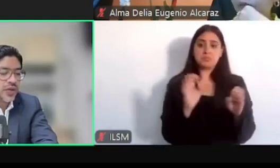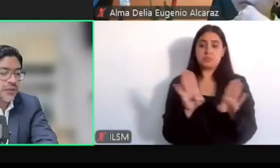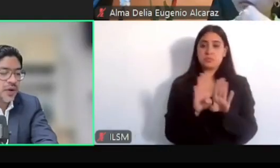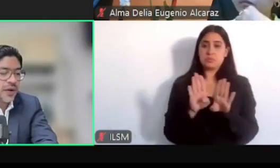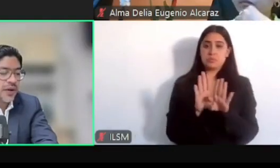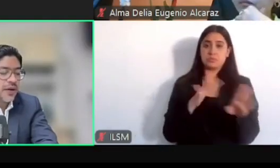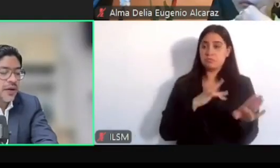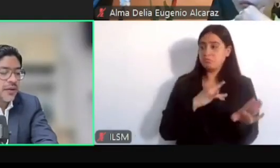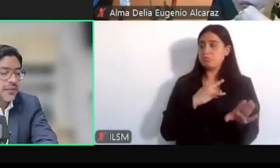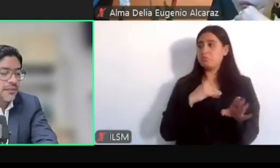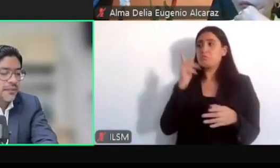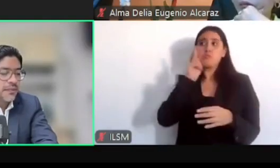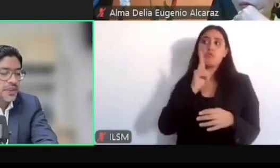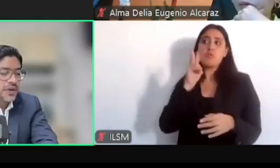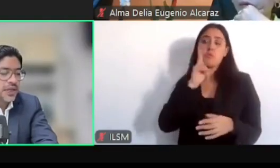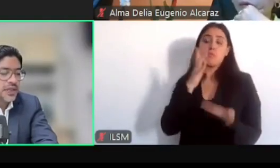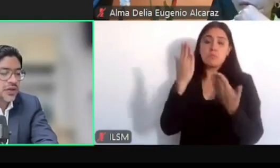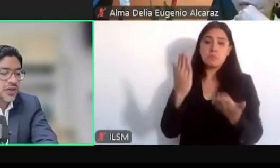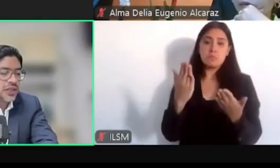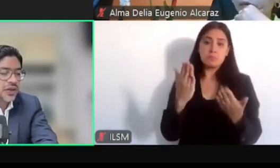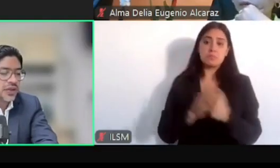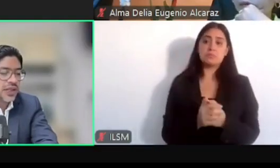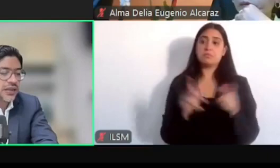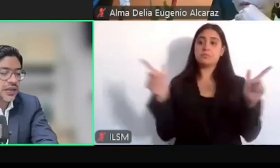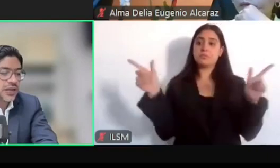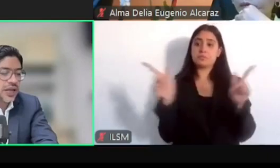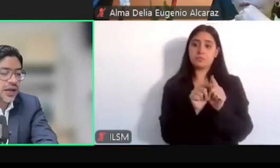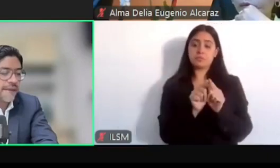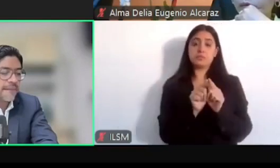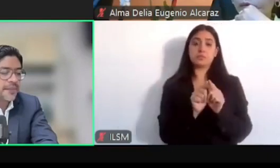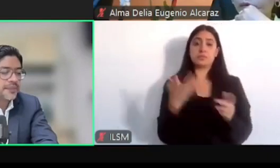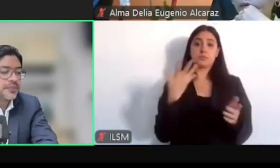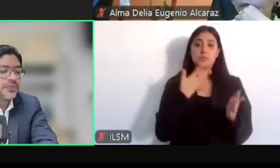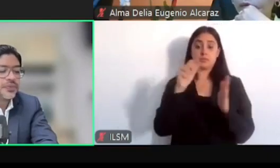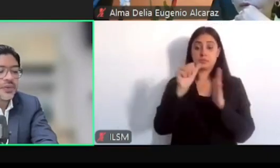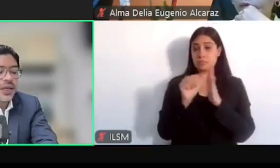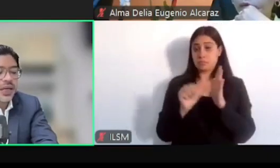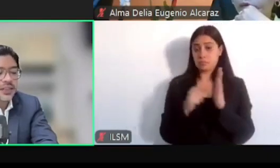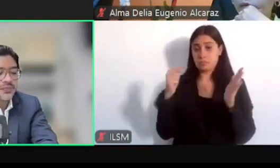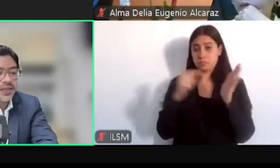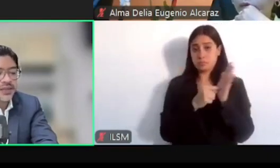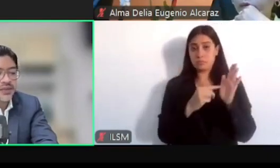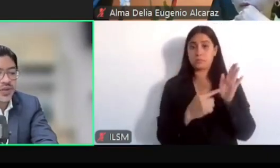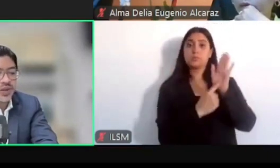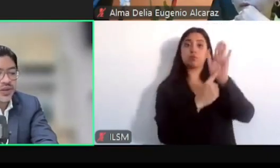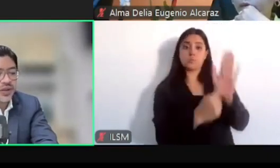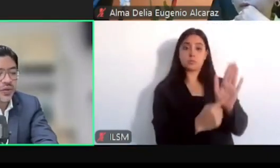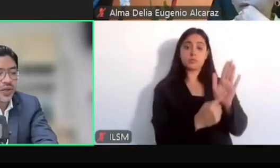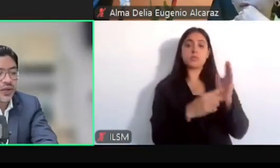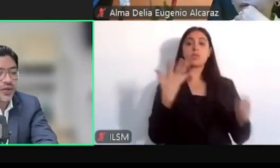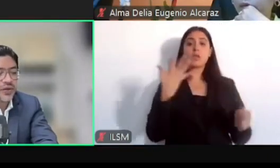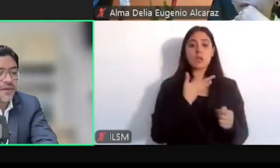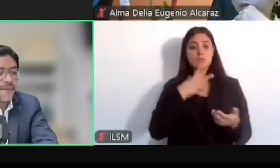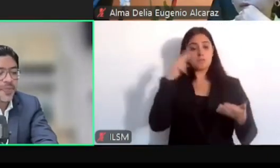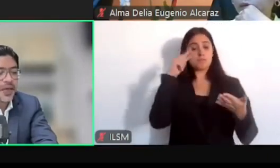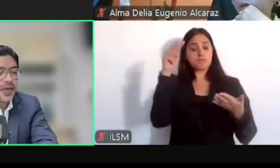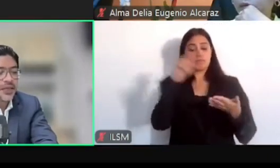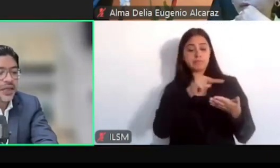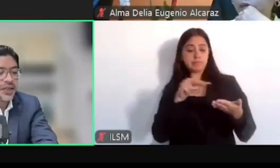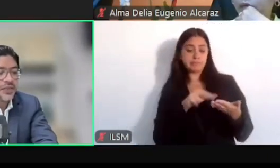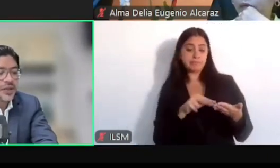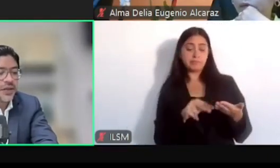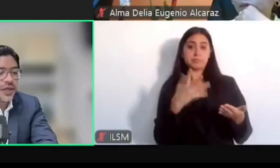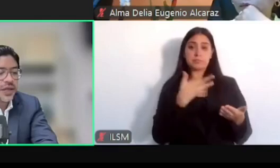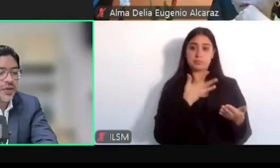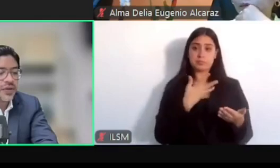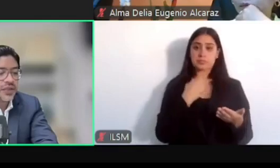objeto de la prueba sino que solo asentó en el acta notarial las percepciones que tuvo el quejoso sin